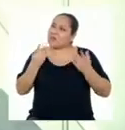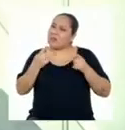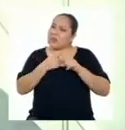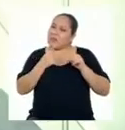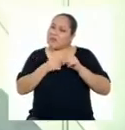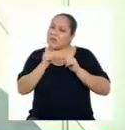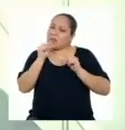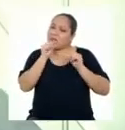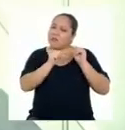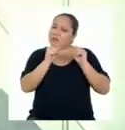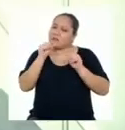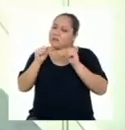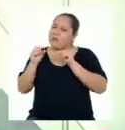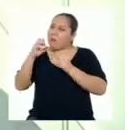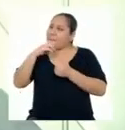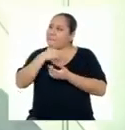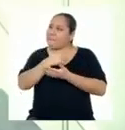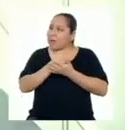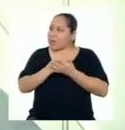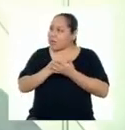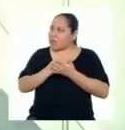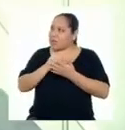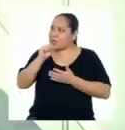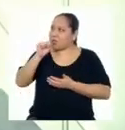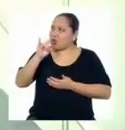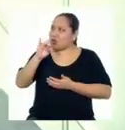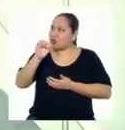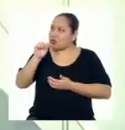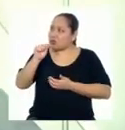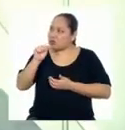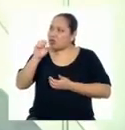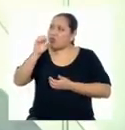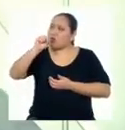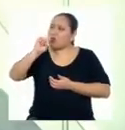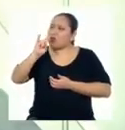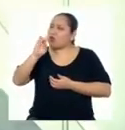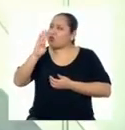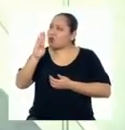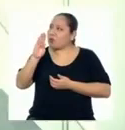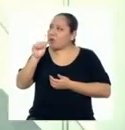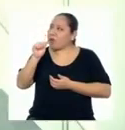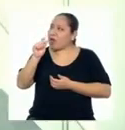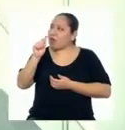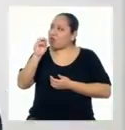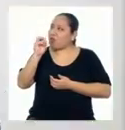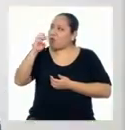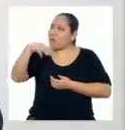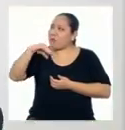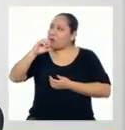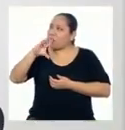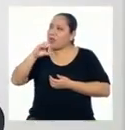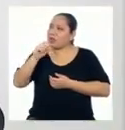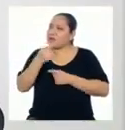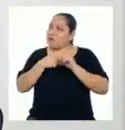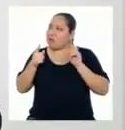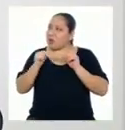cantidades de partículas subatómicas Pero siguen teniendo las mismas características ¿Qué significa esto? Eso quiere decir que